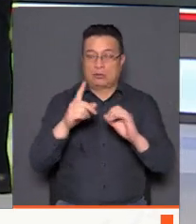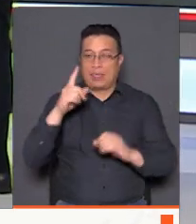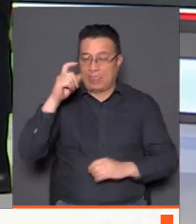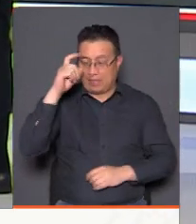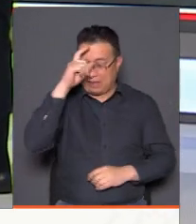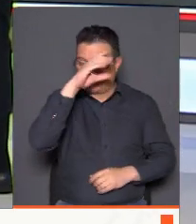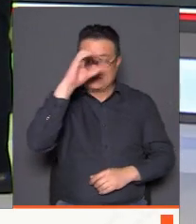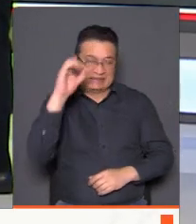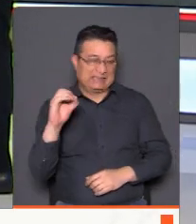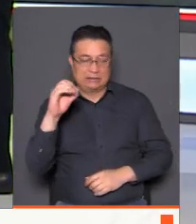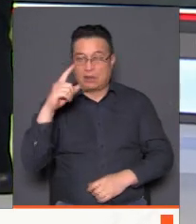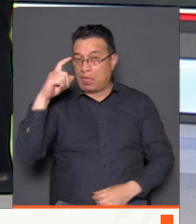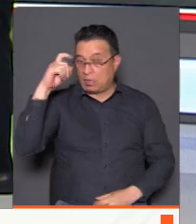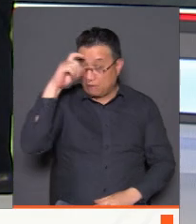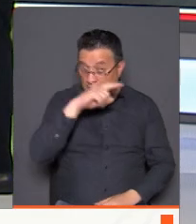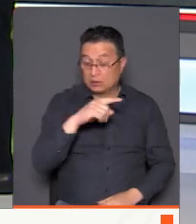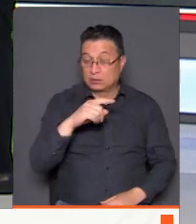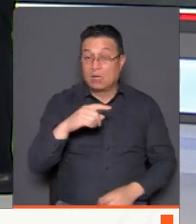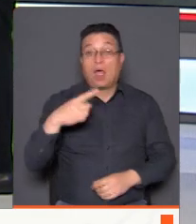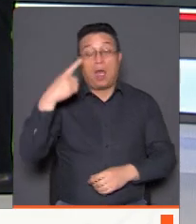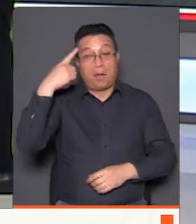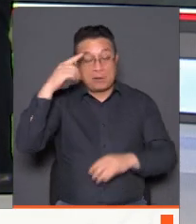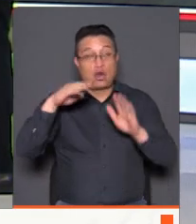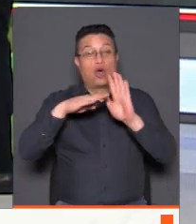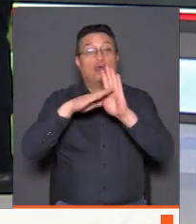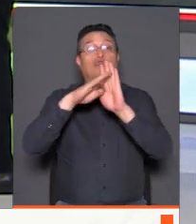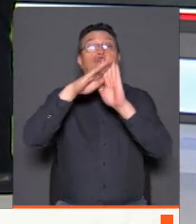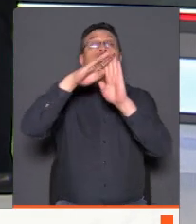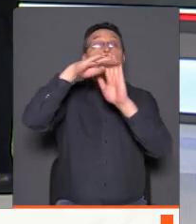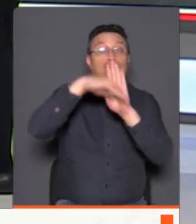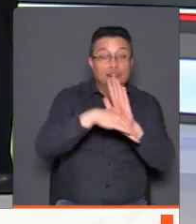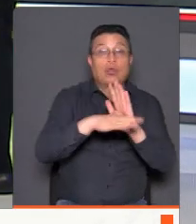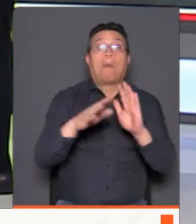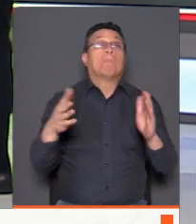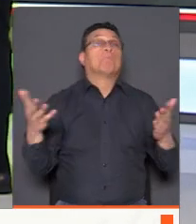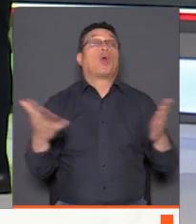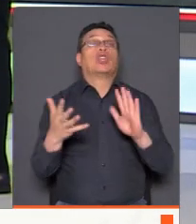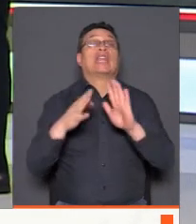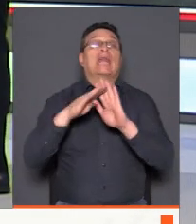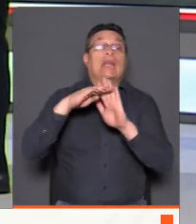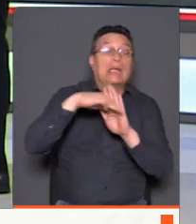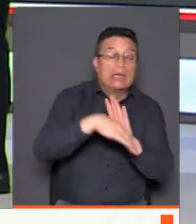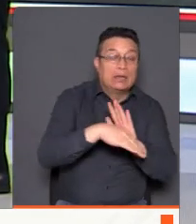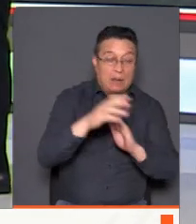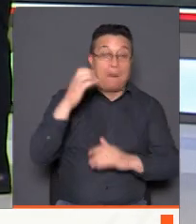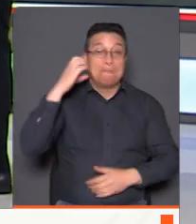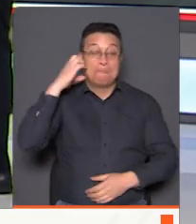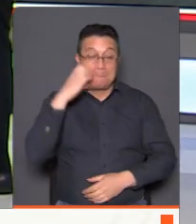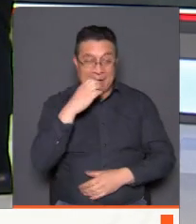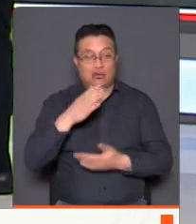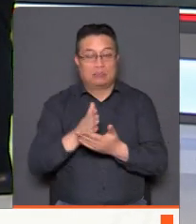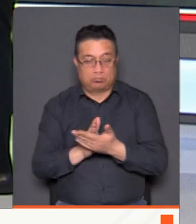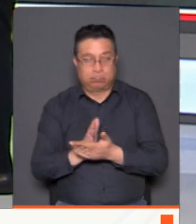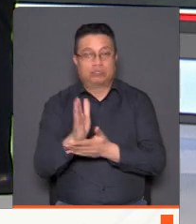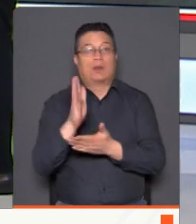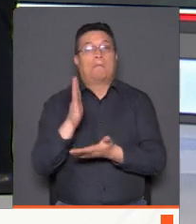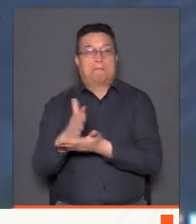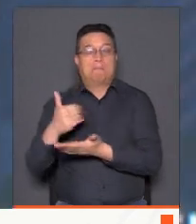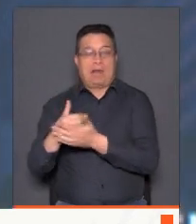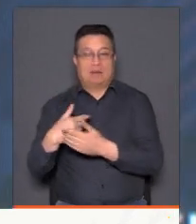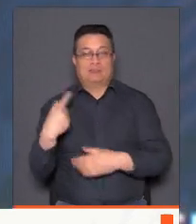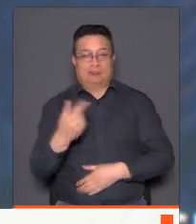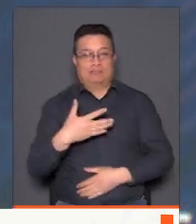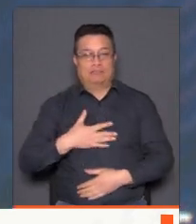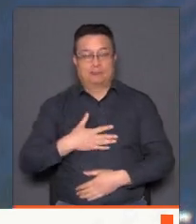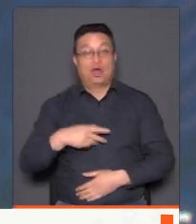de eso estadísticamente. Pero sí hay un quiebre porque efectivamente a mediados de mayo nosotros iniciamos este plan ANEN y posteriormente